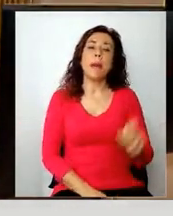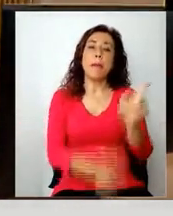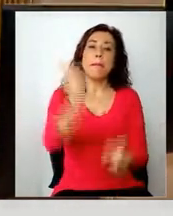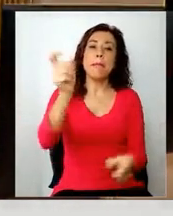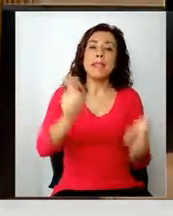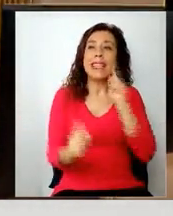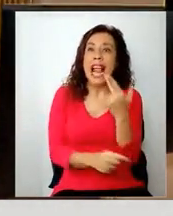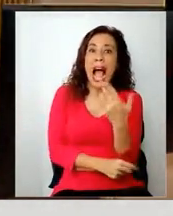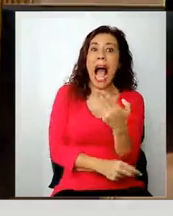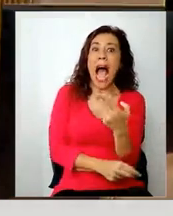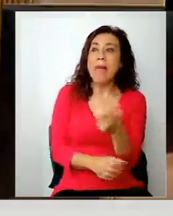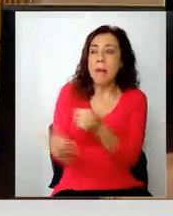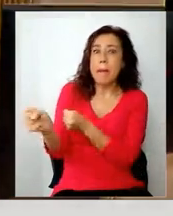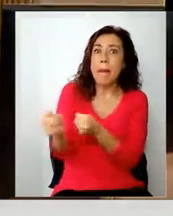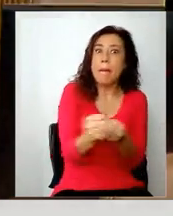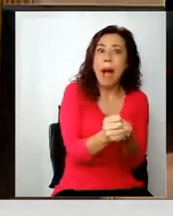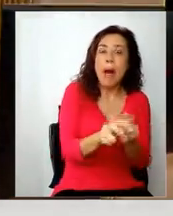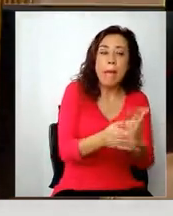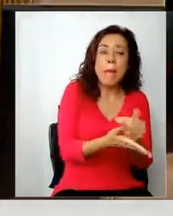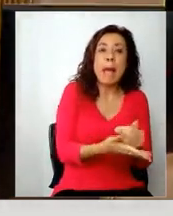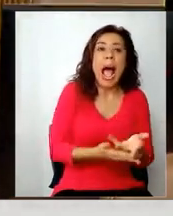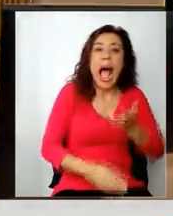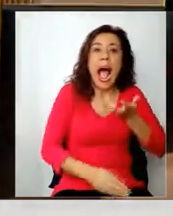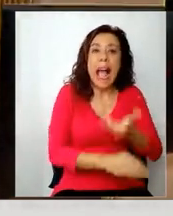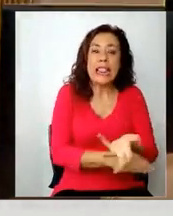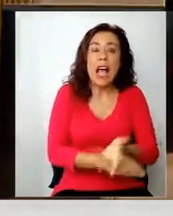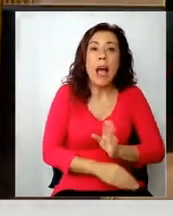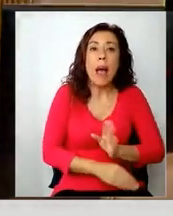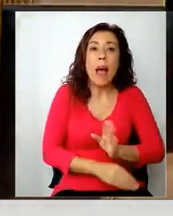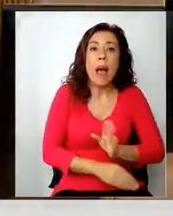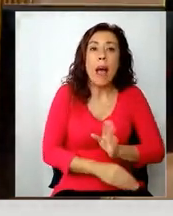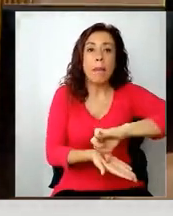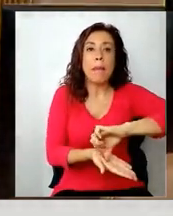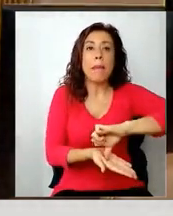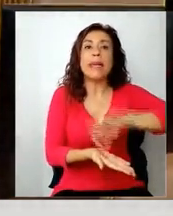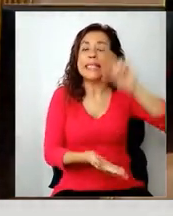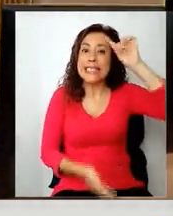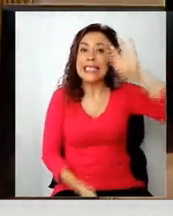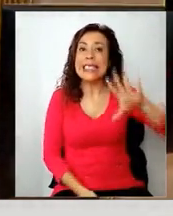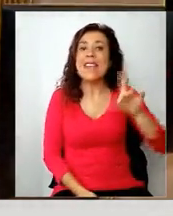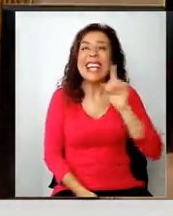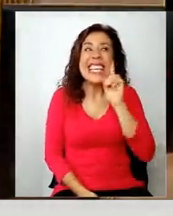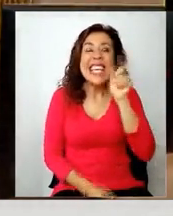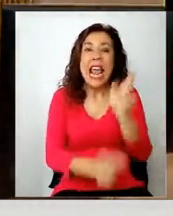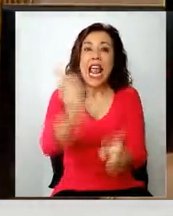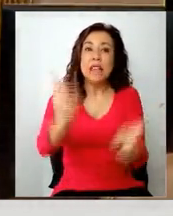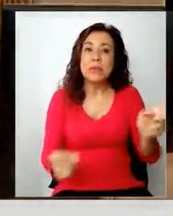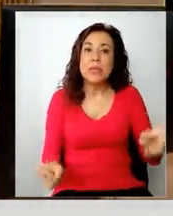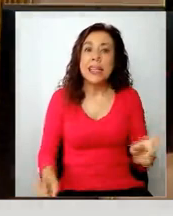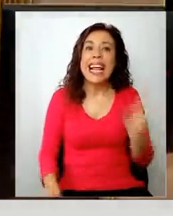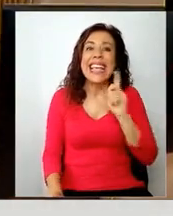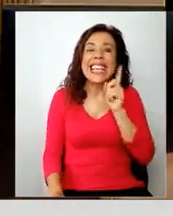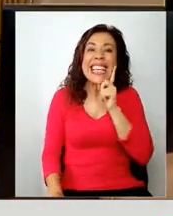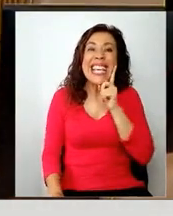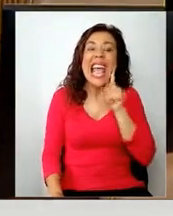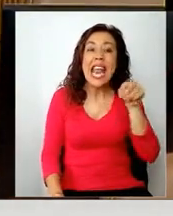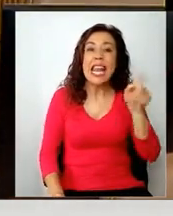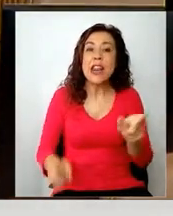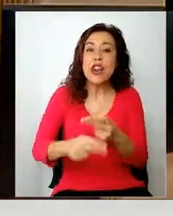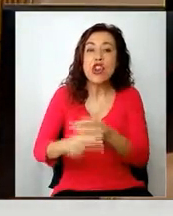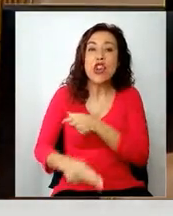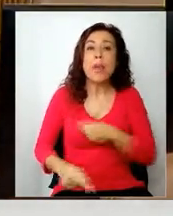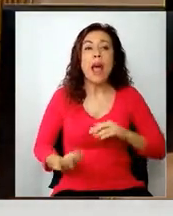preparadas siguen atacando al país ahora que sabemos claramente Quiénes son Quiénes están detrás de esto Espero que efectivamente